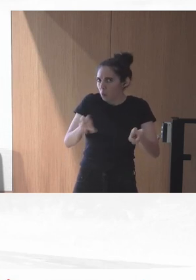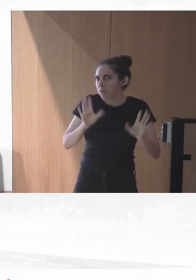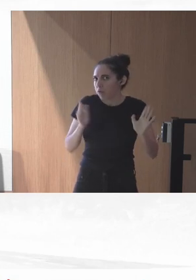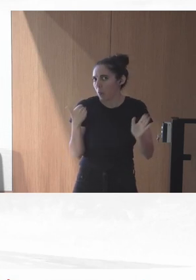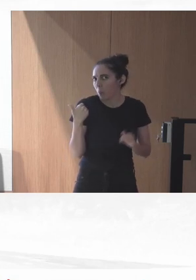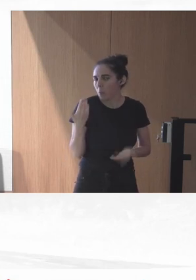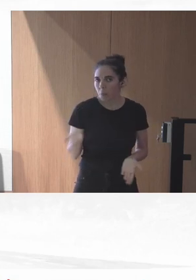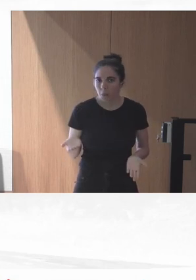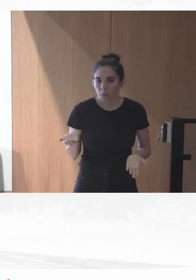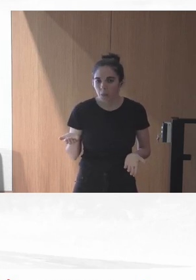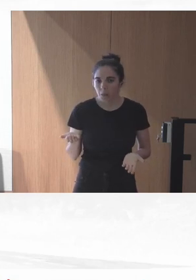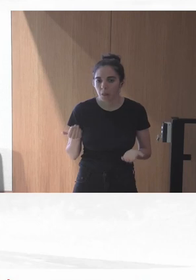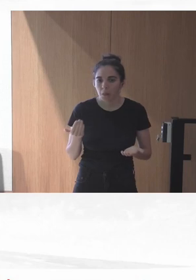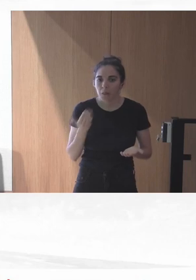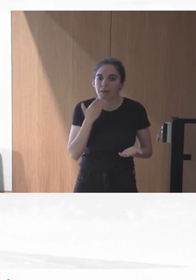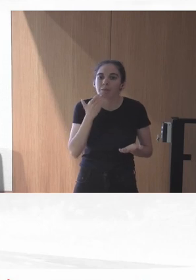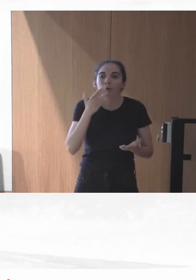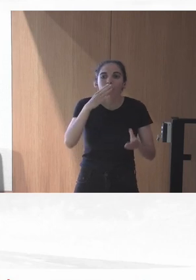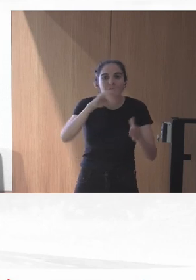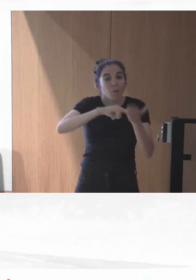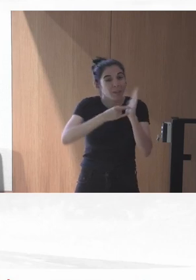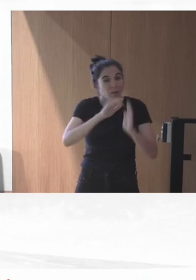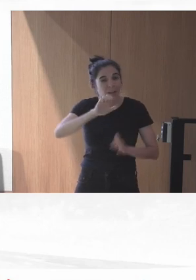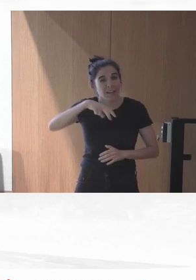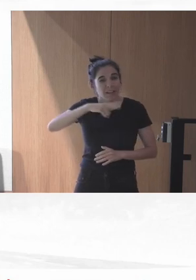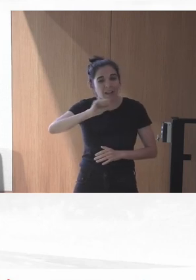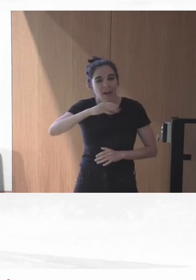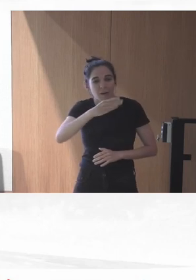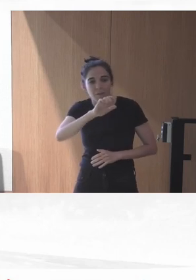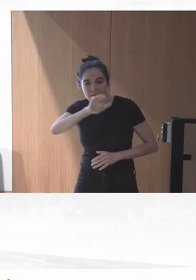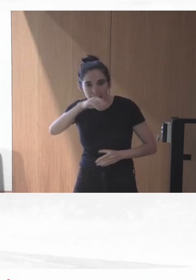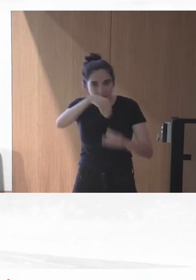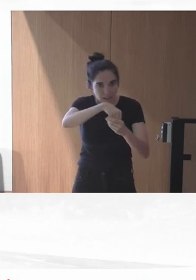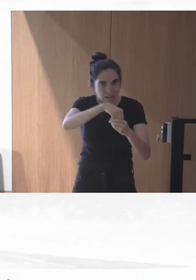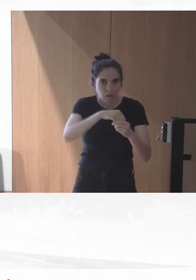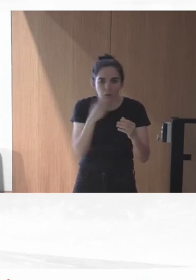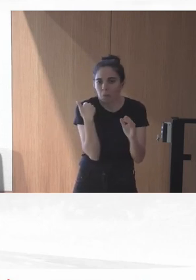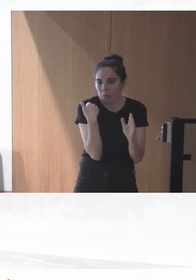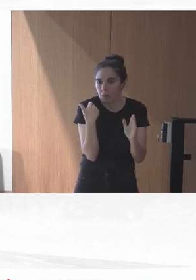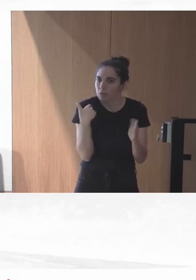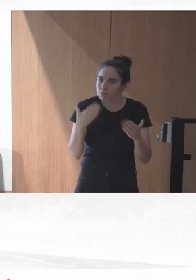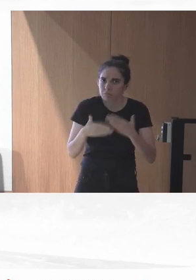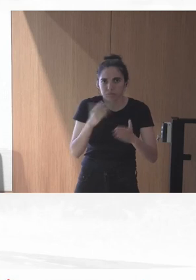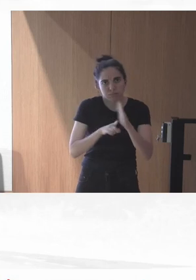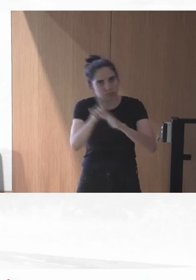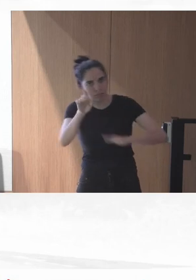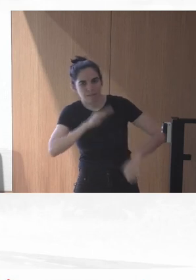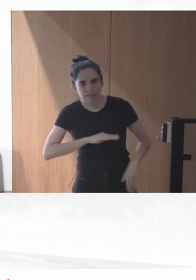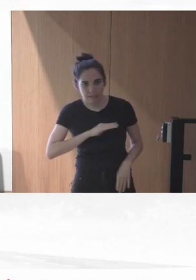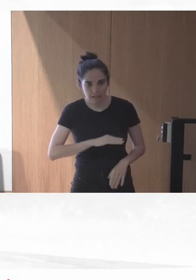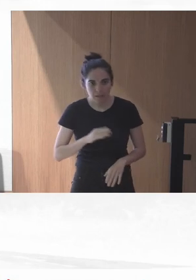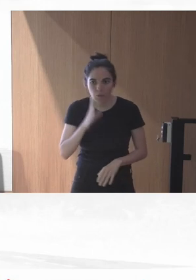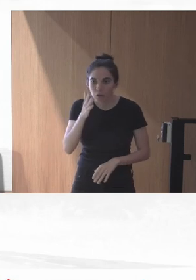menos dentro del proyecto Enable. Es bastante bueno, progresista y avanzado, así que es interesante ver